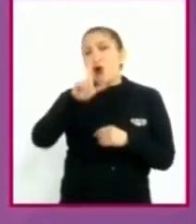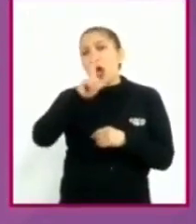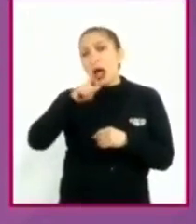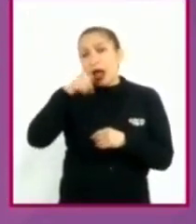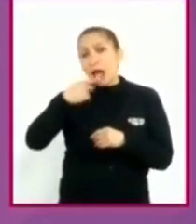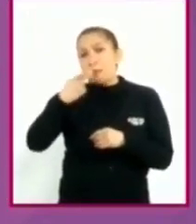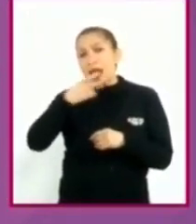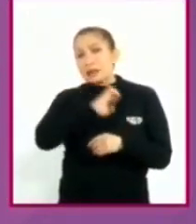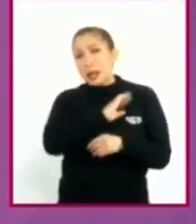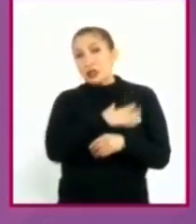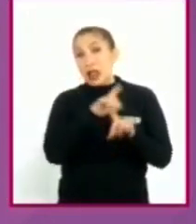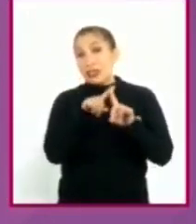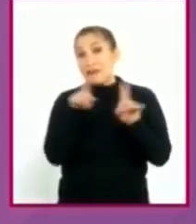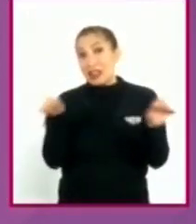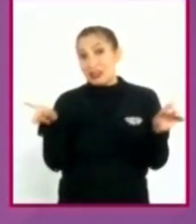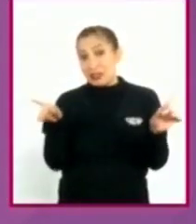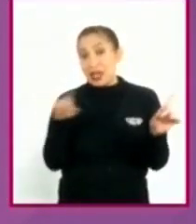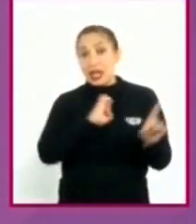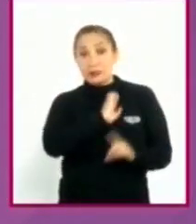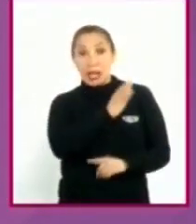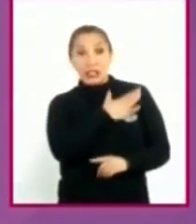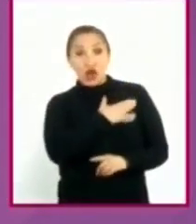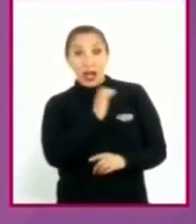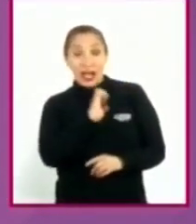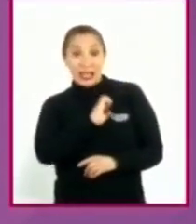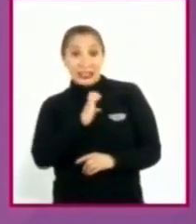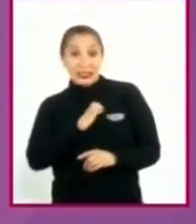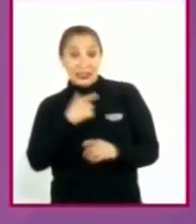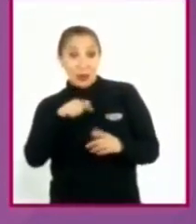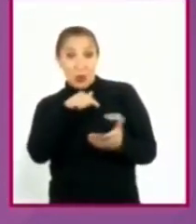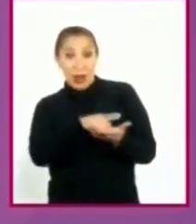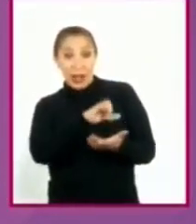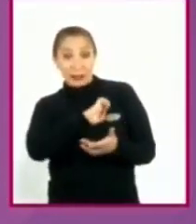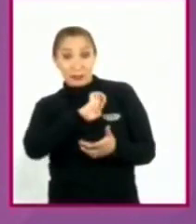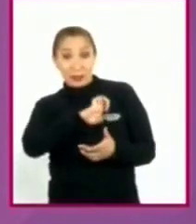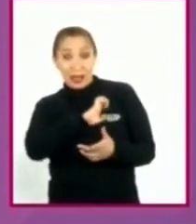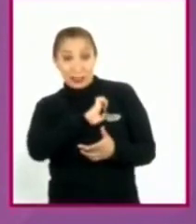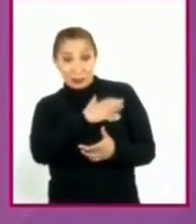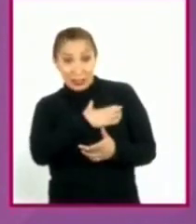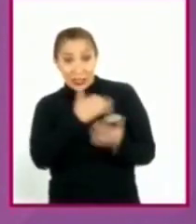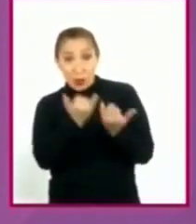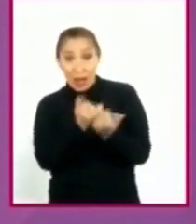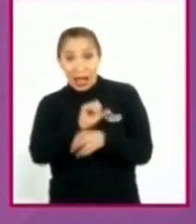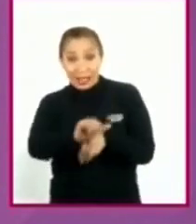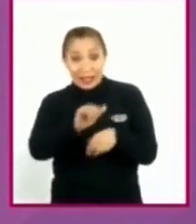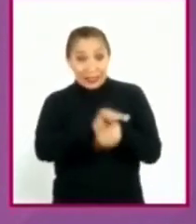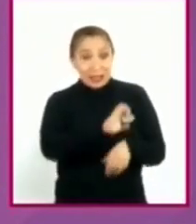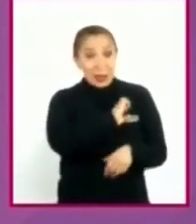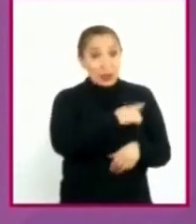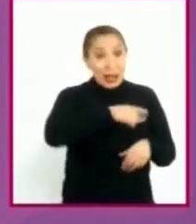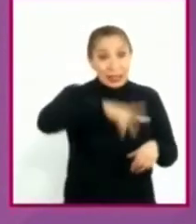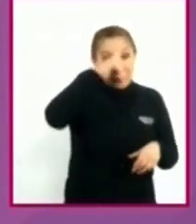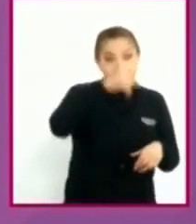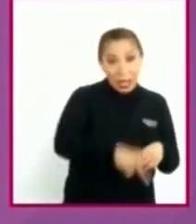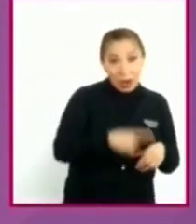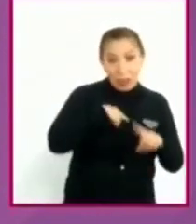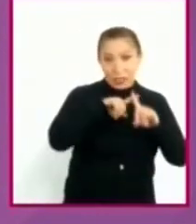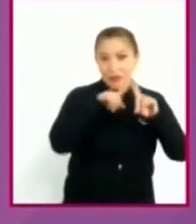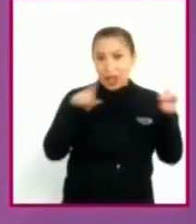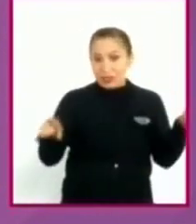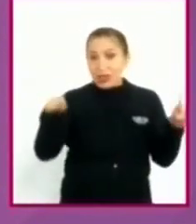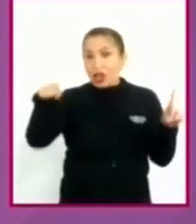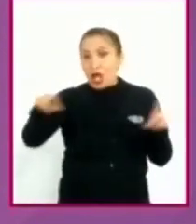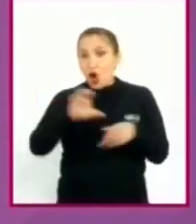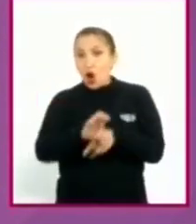hay diferencias. El español en España no es igual que en Argentina, y el español en México es distinto